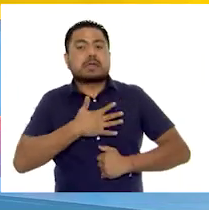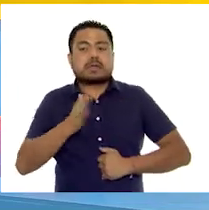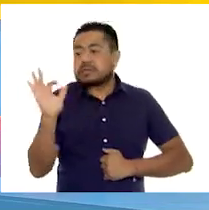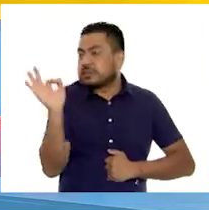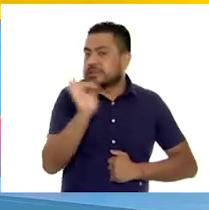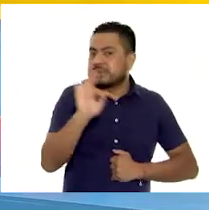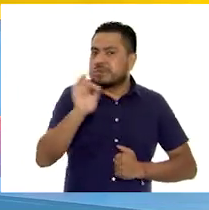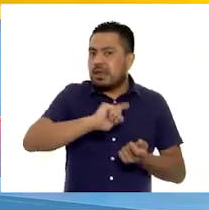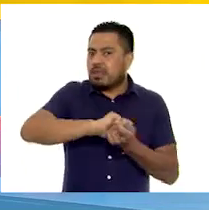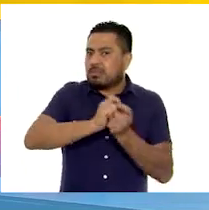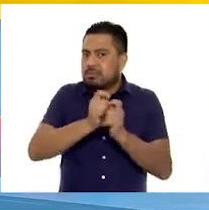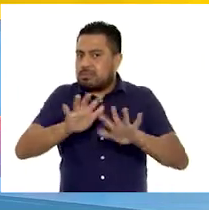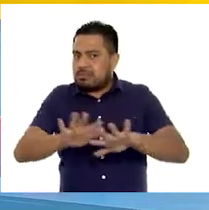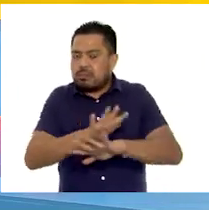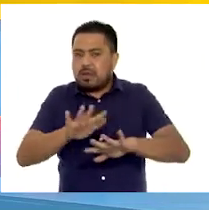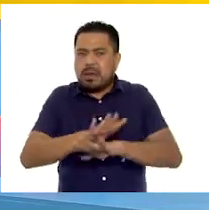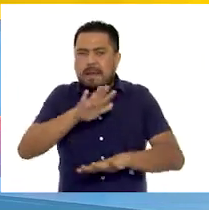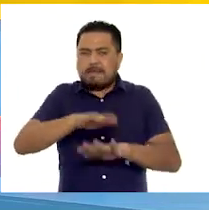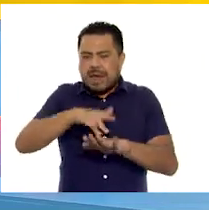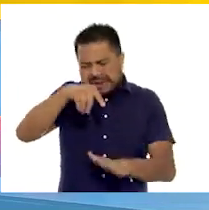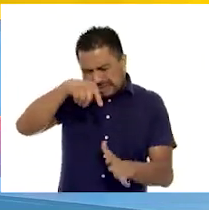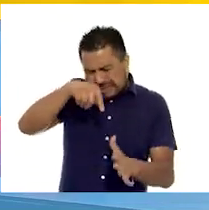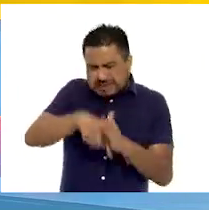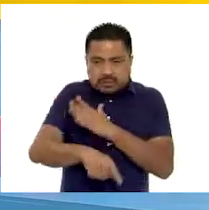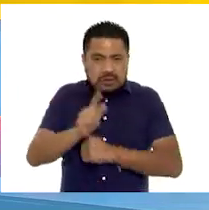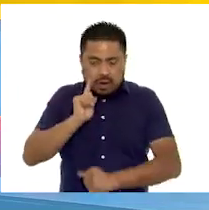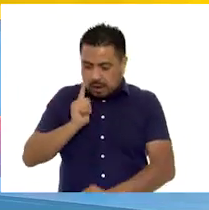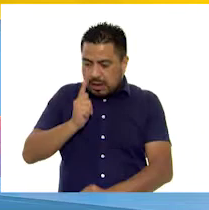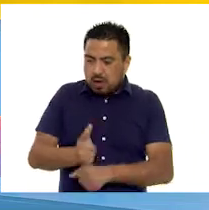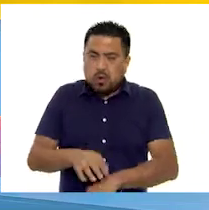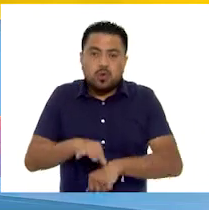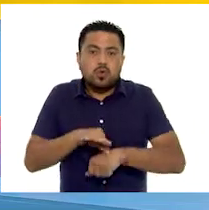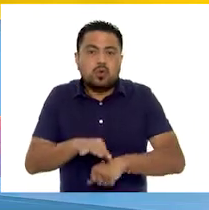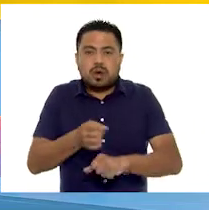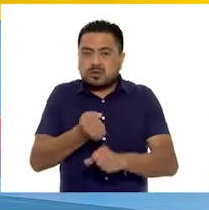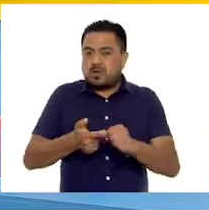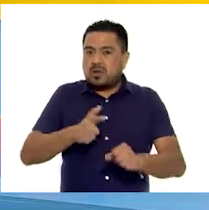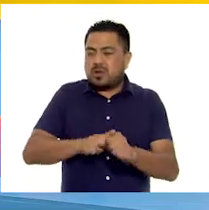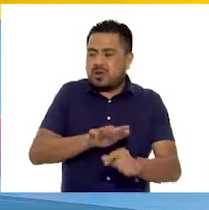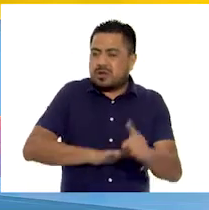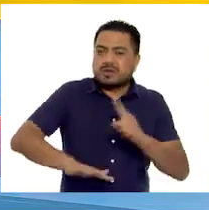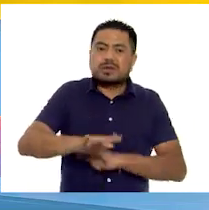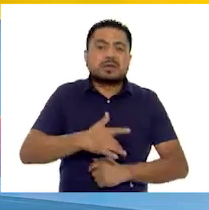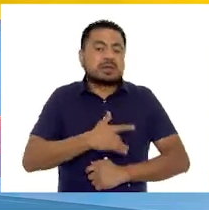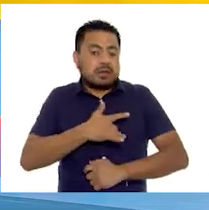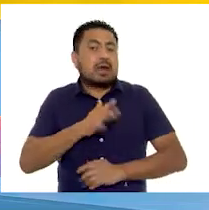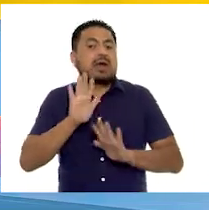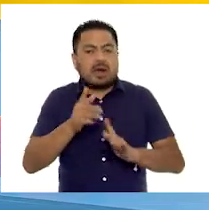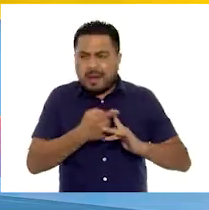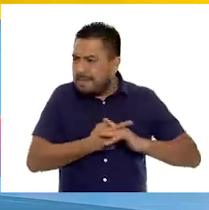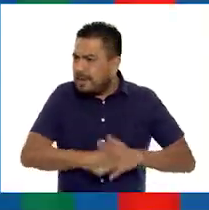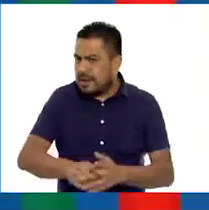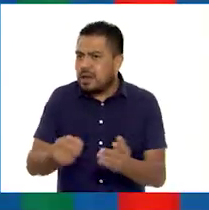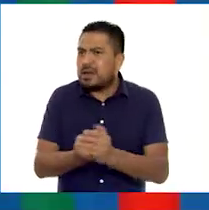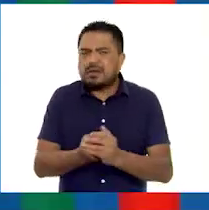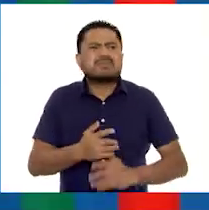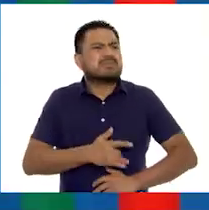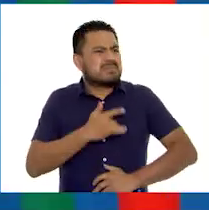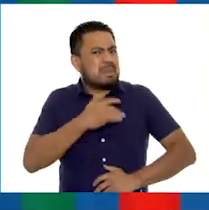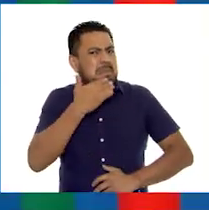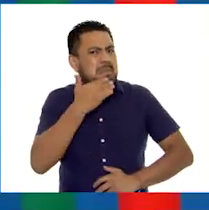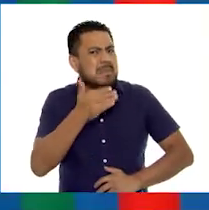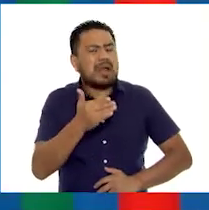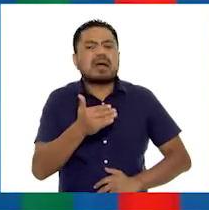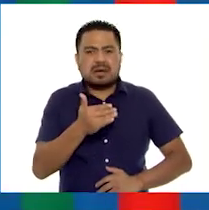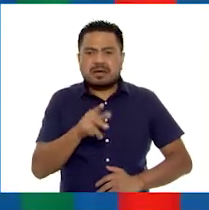vez la transformación más profunda y visible fue la de la sociedad te parece si comenzamos con la clase me parece perfecto